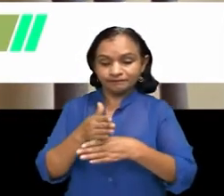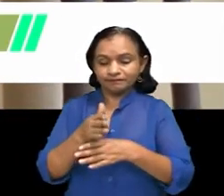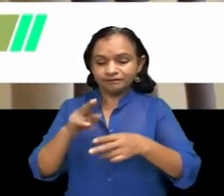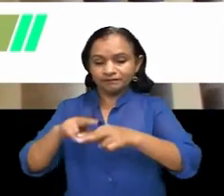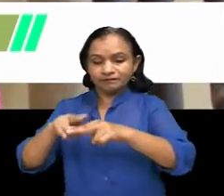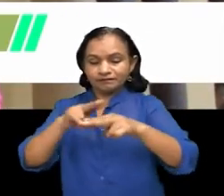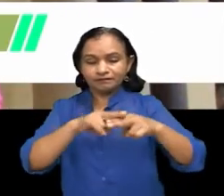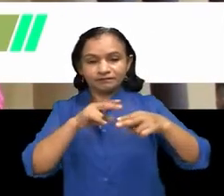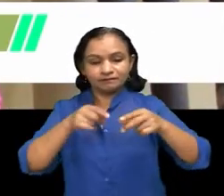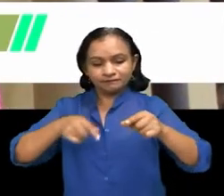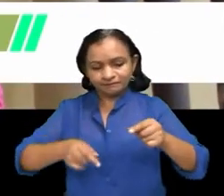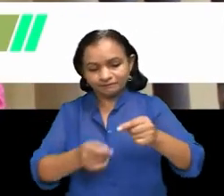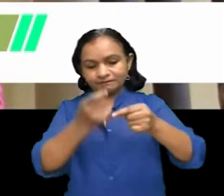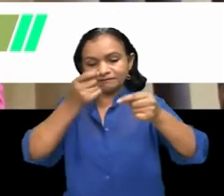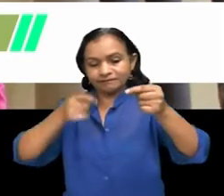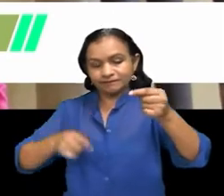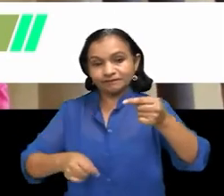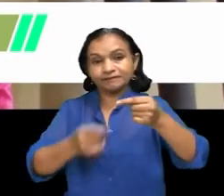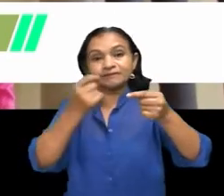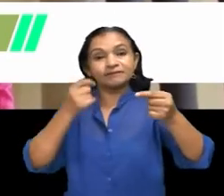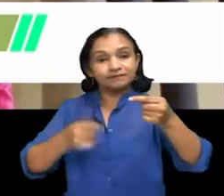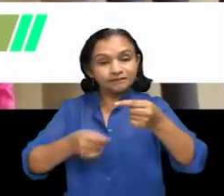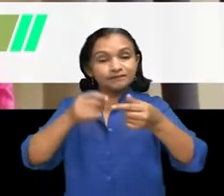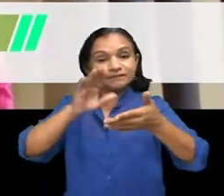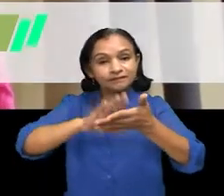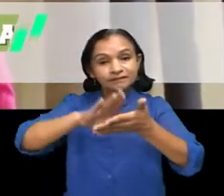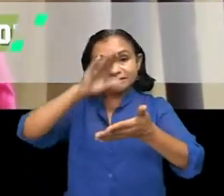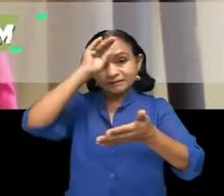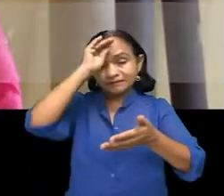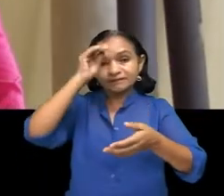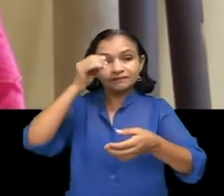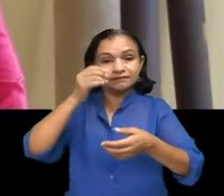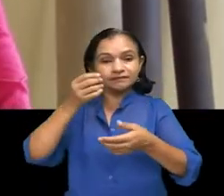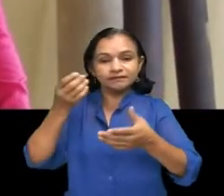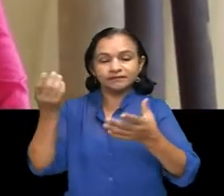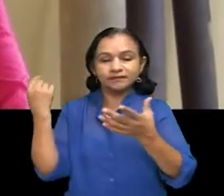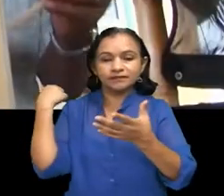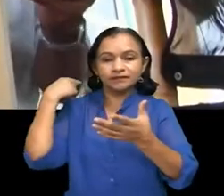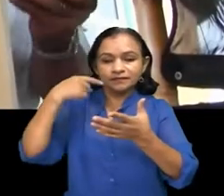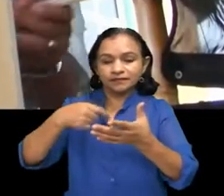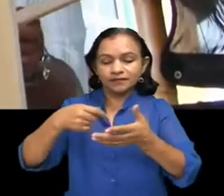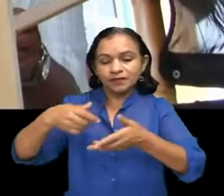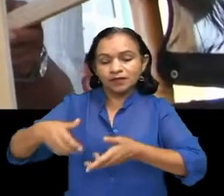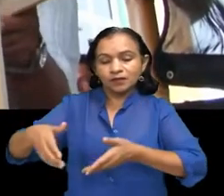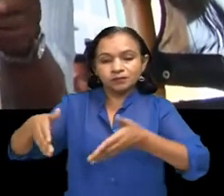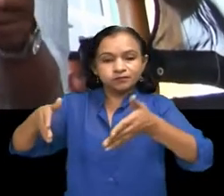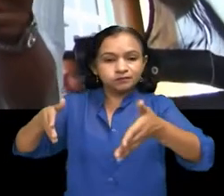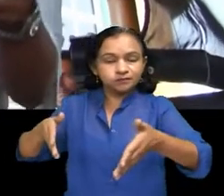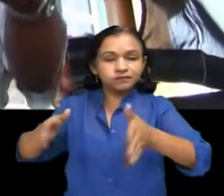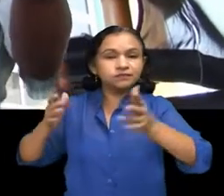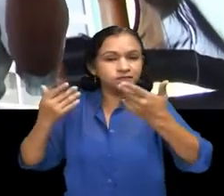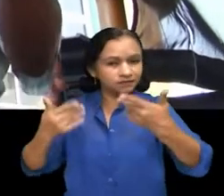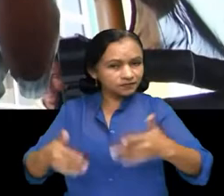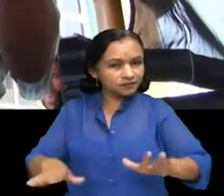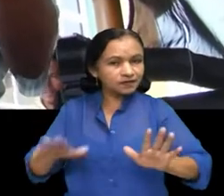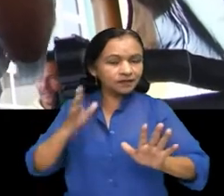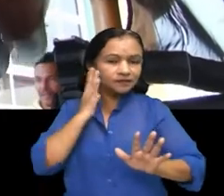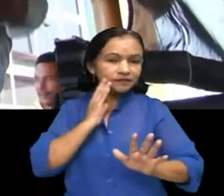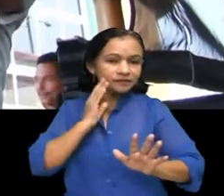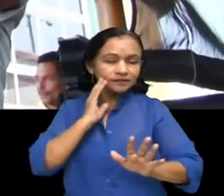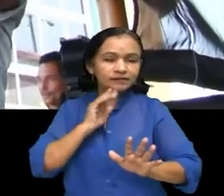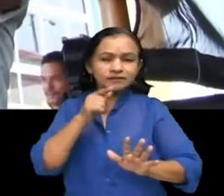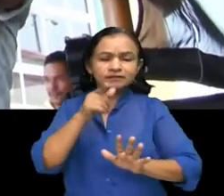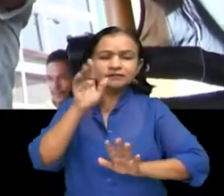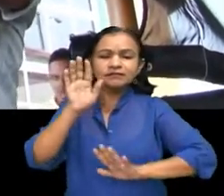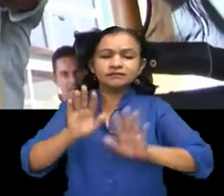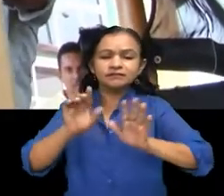en juncosilla, he aprendido a elaborar bolsos de vinil. ¿Cuánto tiempo tiene usted de estar participando